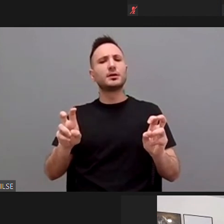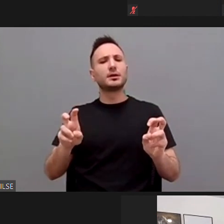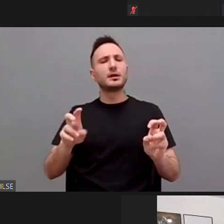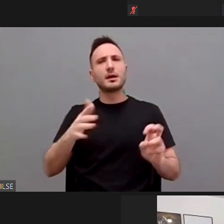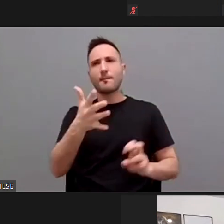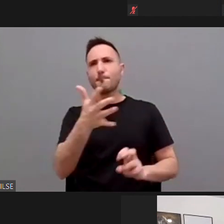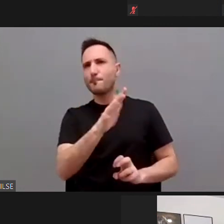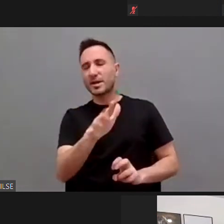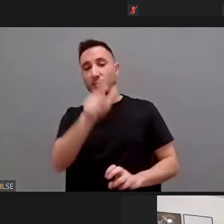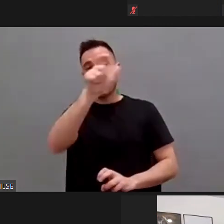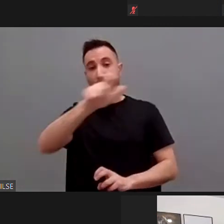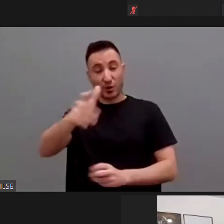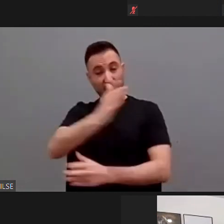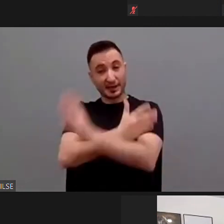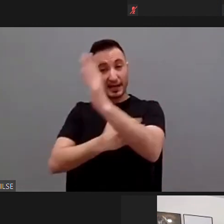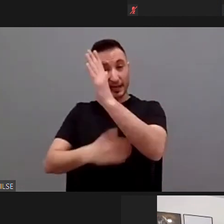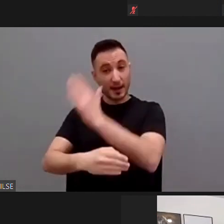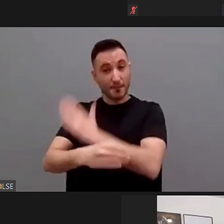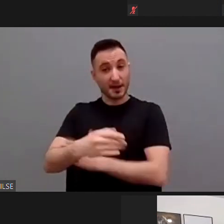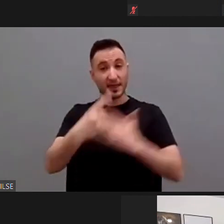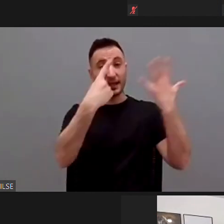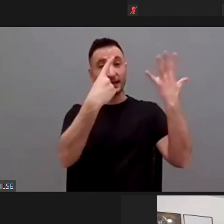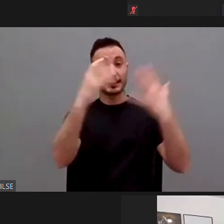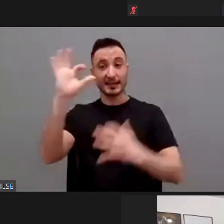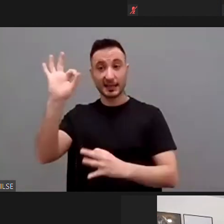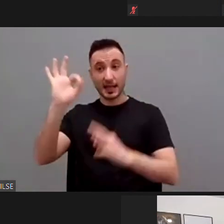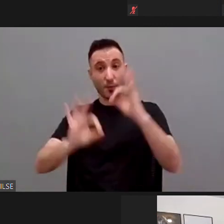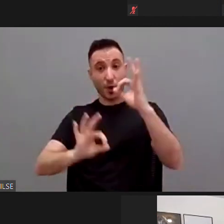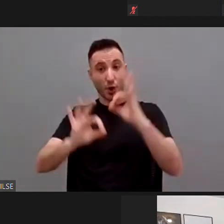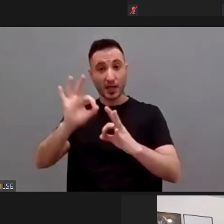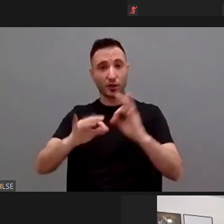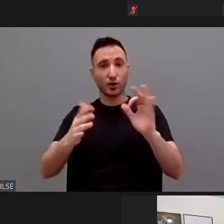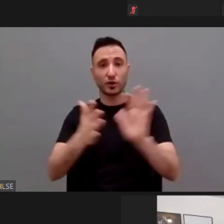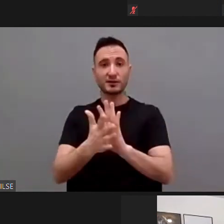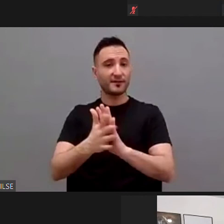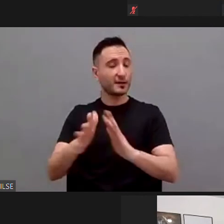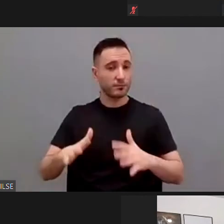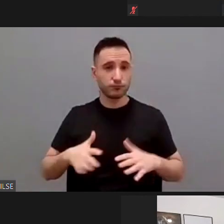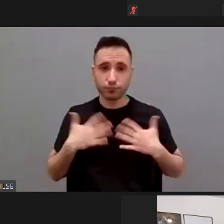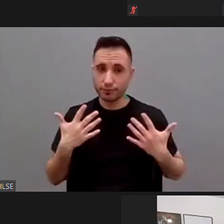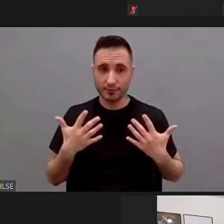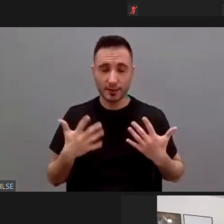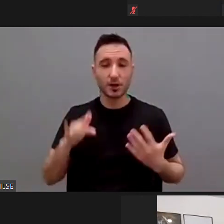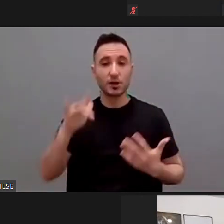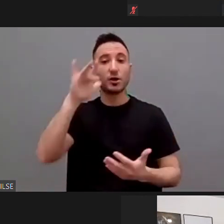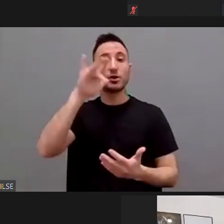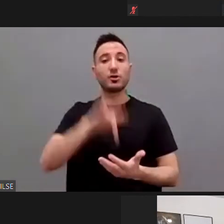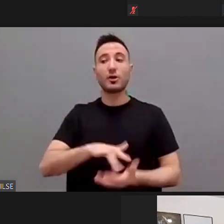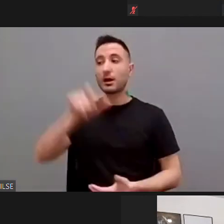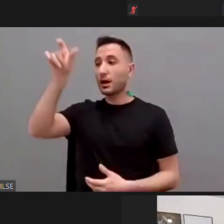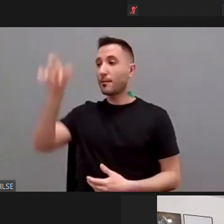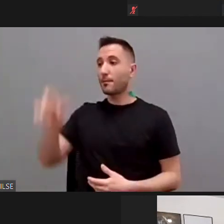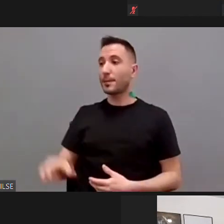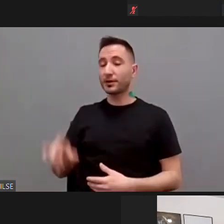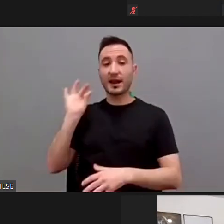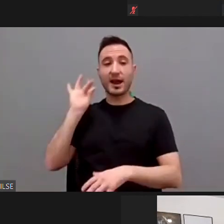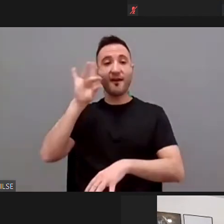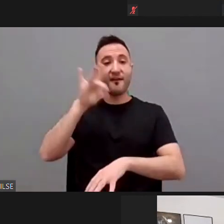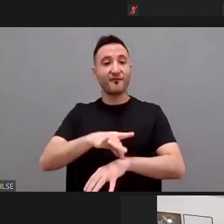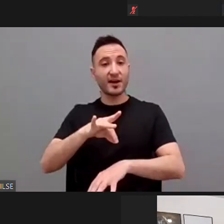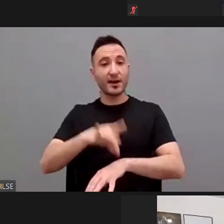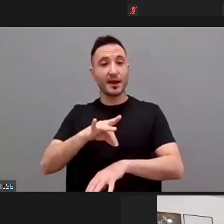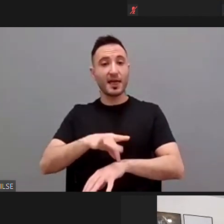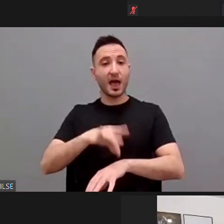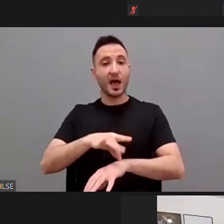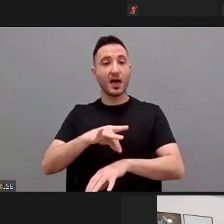60% de las discapacidades son discapacidades sobrevenidas. Cuando a una persona, por ejemplo, le diagnostican una enfermedad de tipo